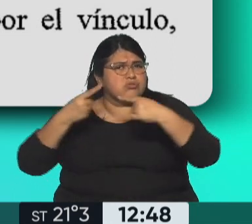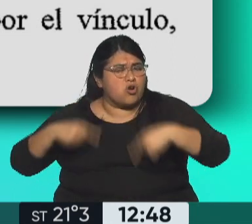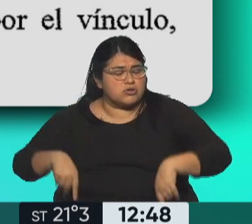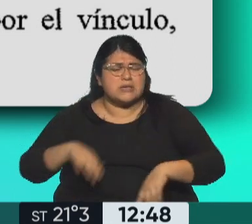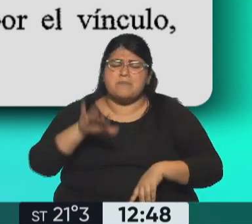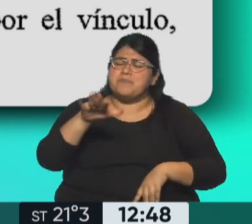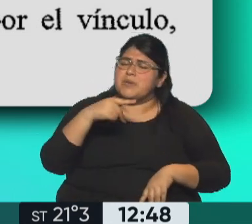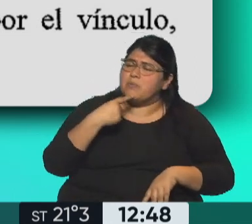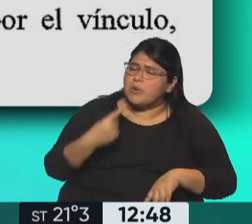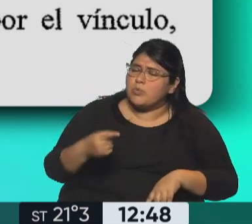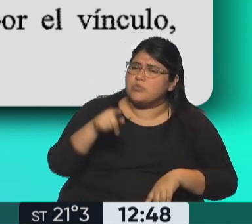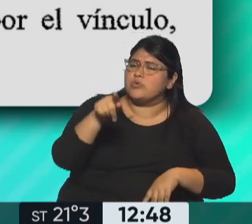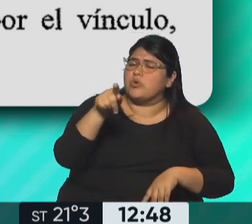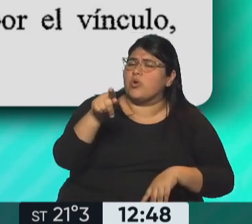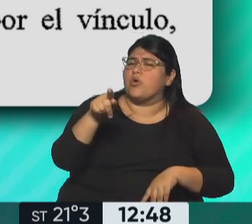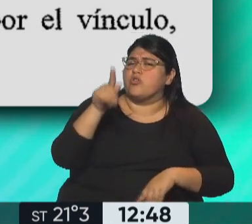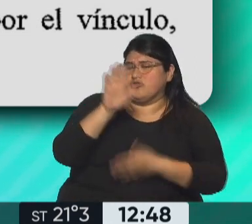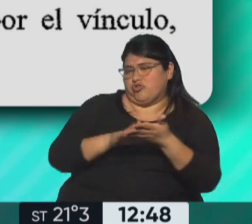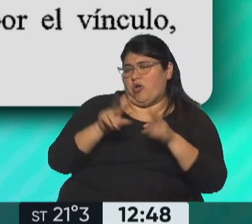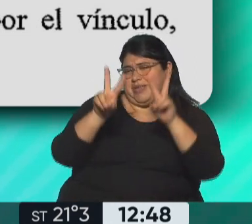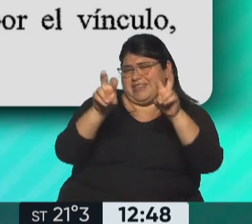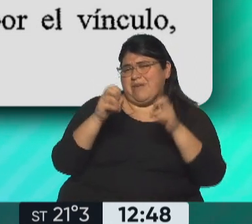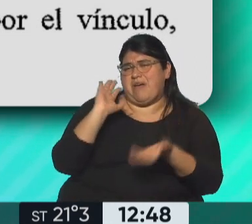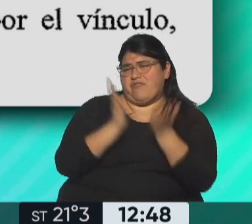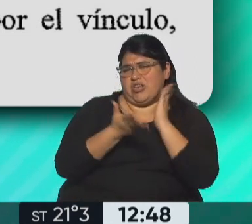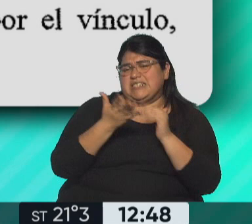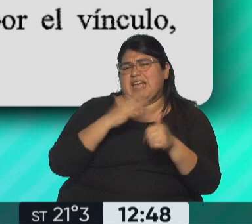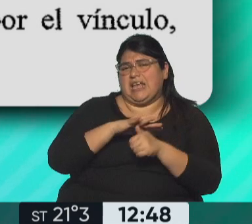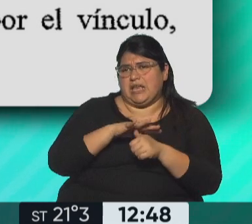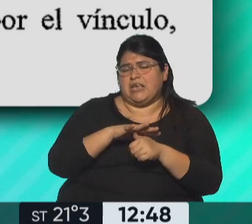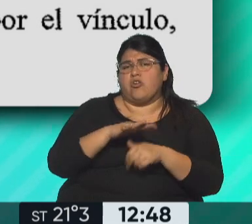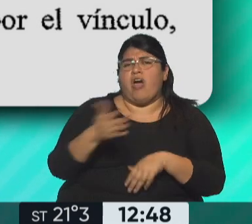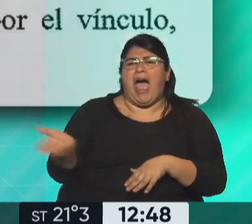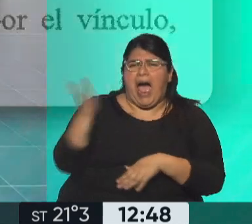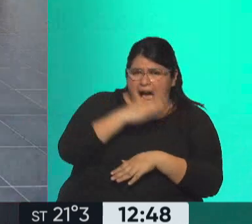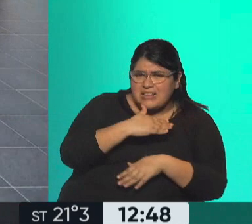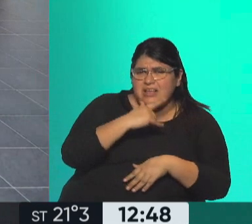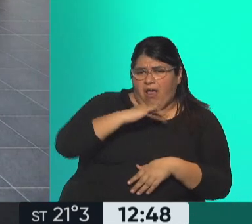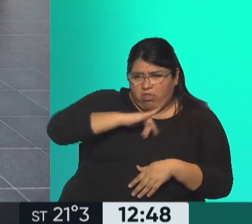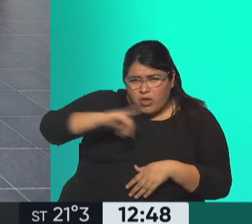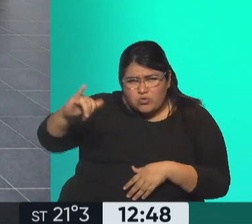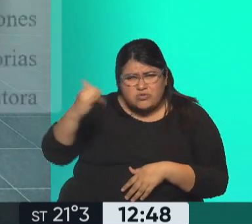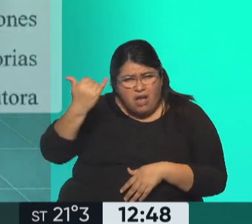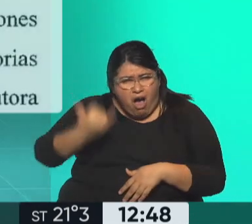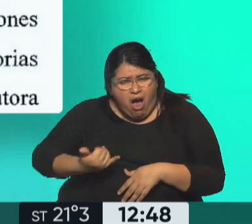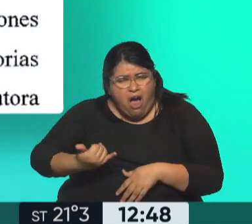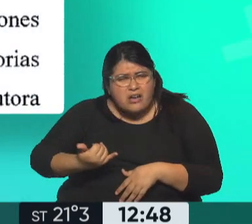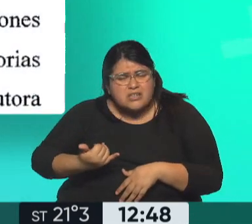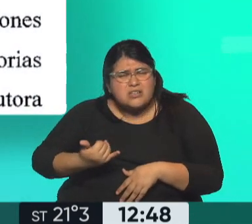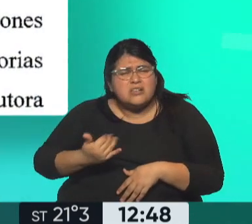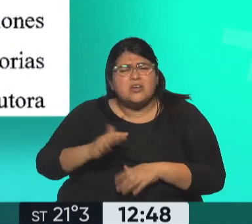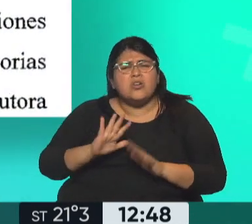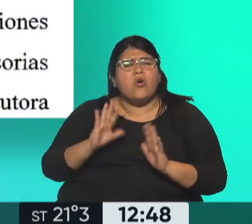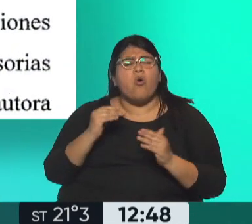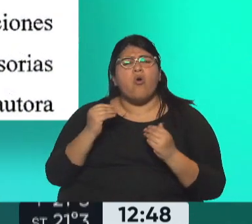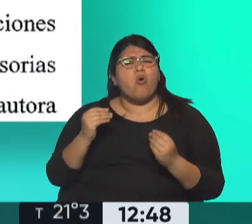denuncia? Porque uno de los puntos fundamentales cuando hablamos de casos de violencia de género es si hubo o no denuncia previa de esa situación violenta, en este caso de la